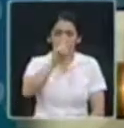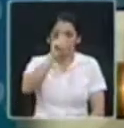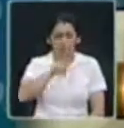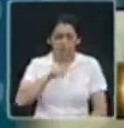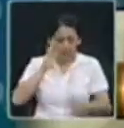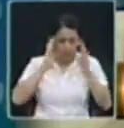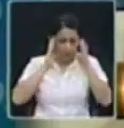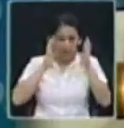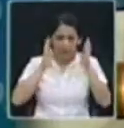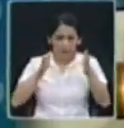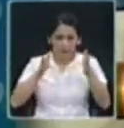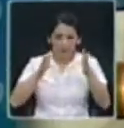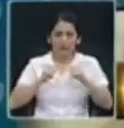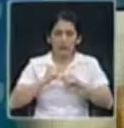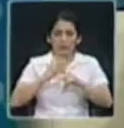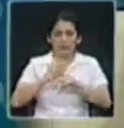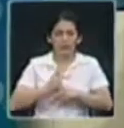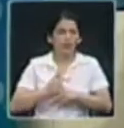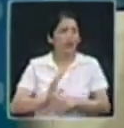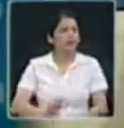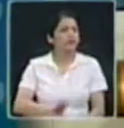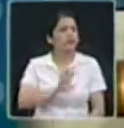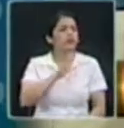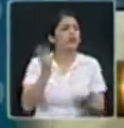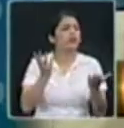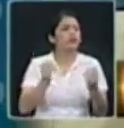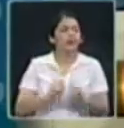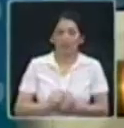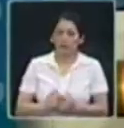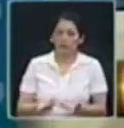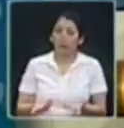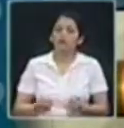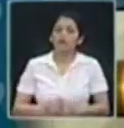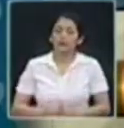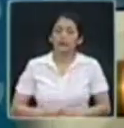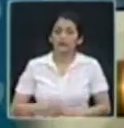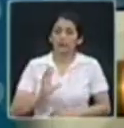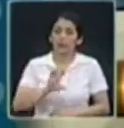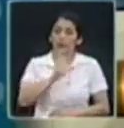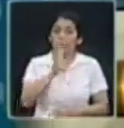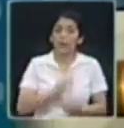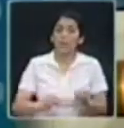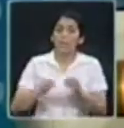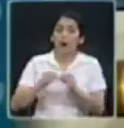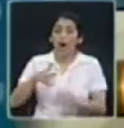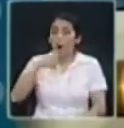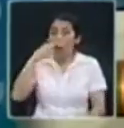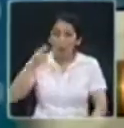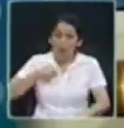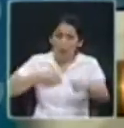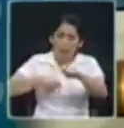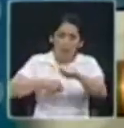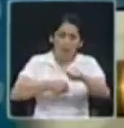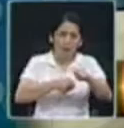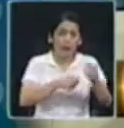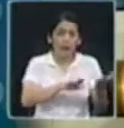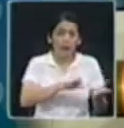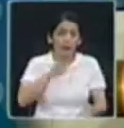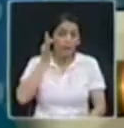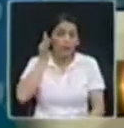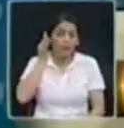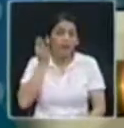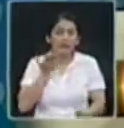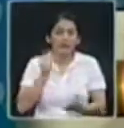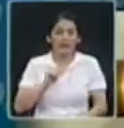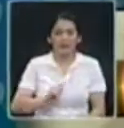más comentarle? Las provincias donde hay más al índice. Respecto de las provincias de mayor índice de femicidio, pues se encuentra Guayas en primer lugar